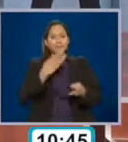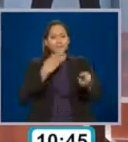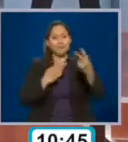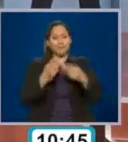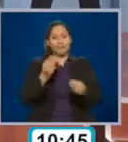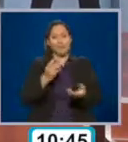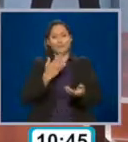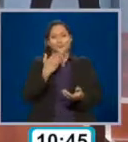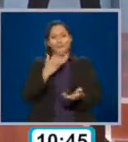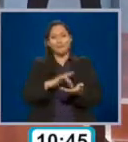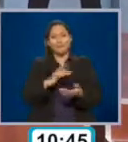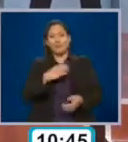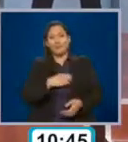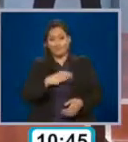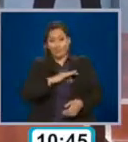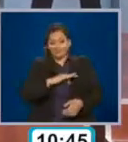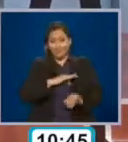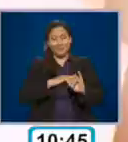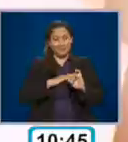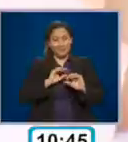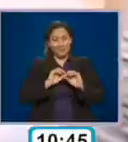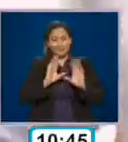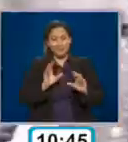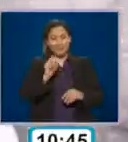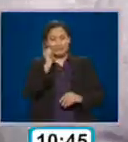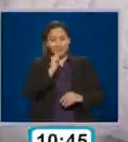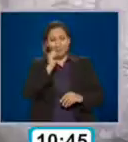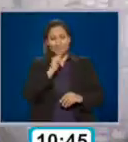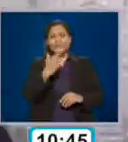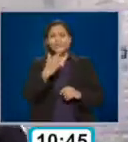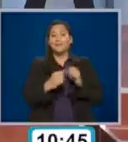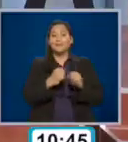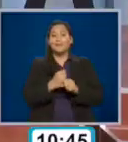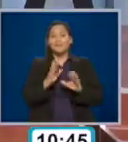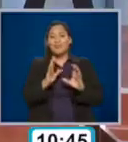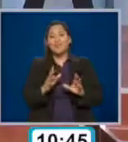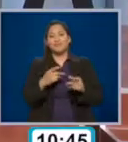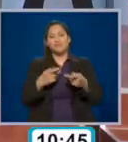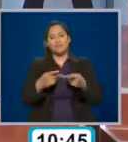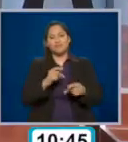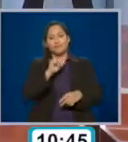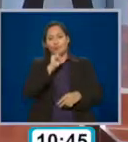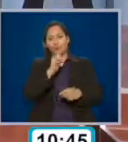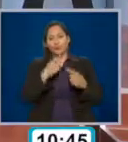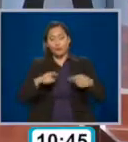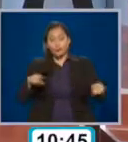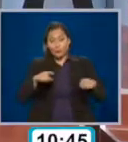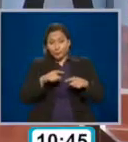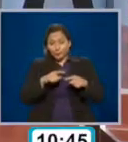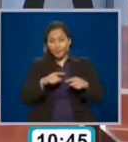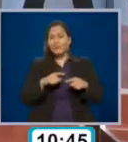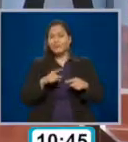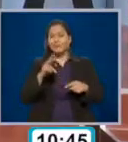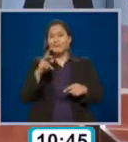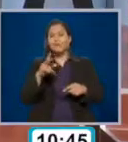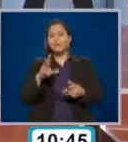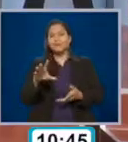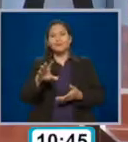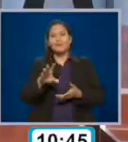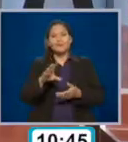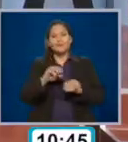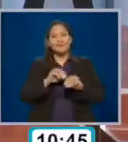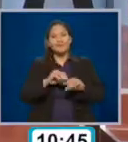Muy bien, gracias. ¿Contentas y felices? Claro. Muy bien. Sí. Ya 7 años de hacer buena música, de estar, ahora sí que contagiando